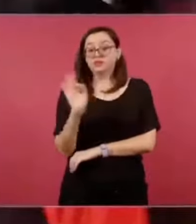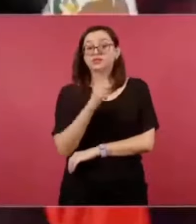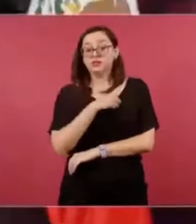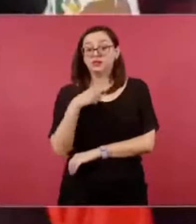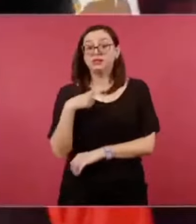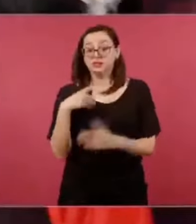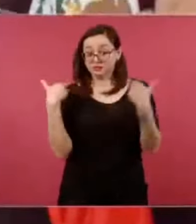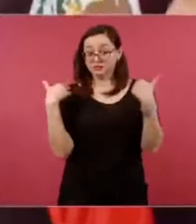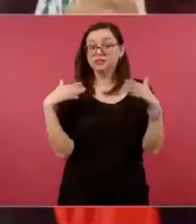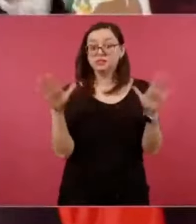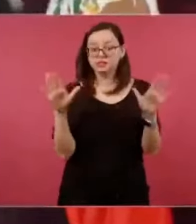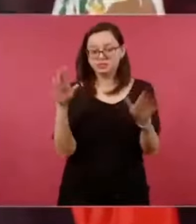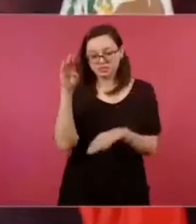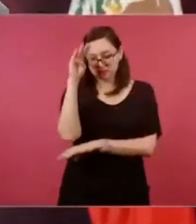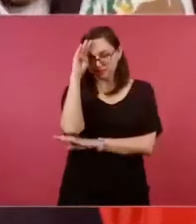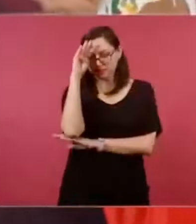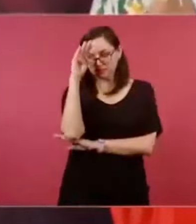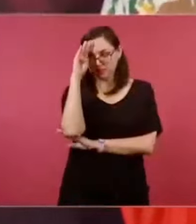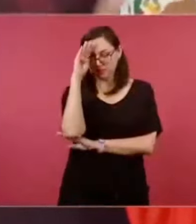lo que